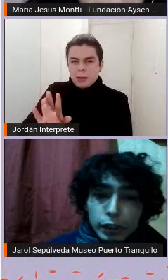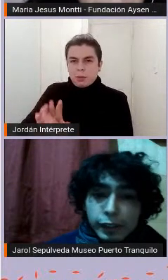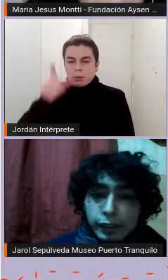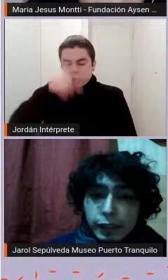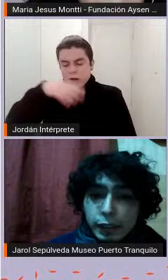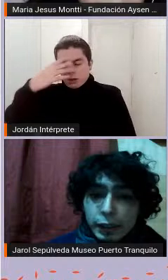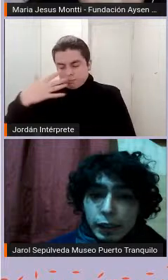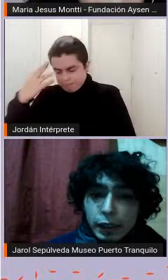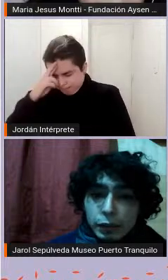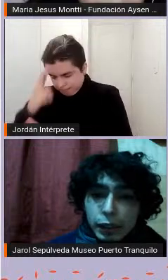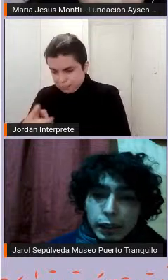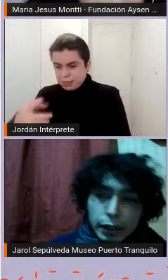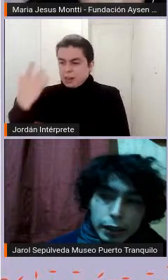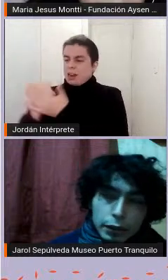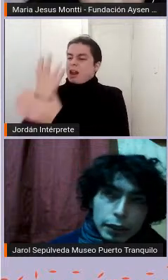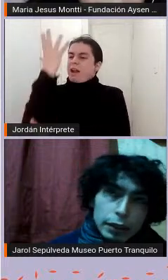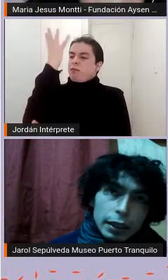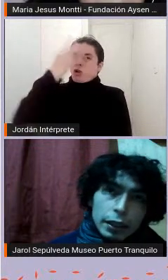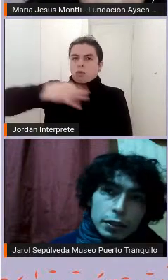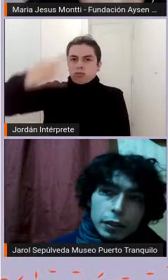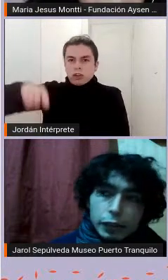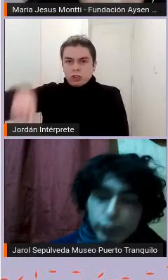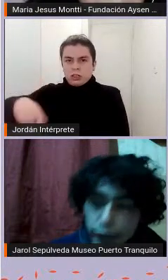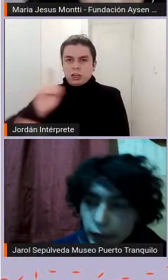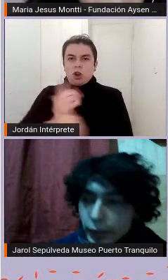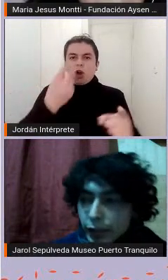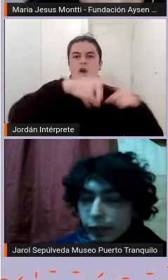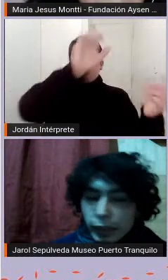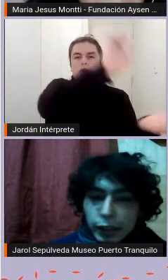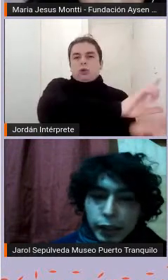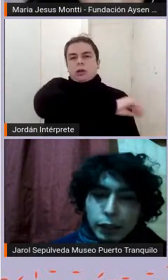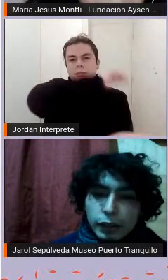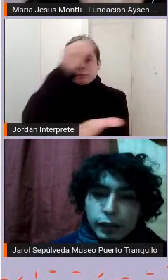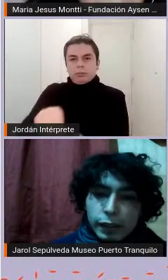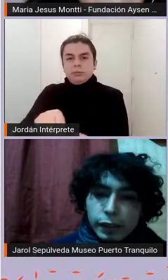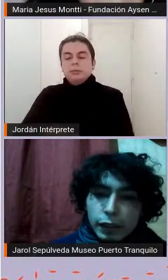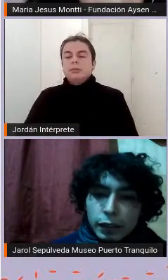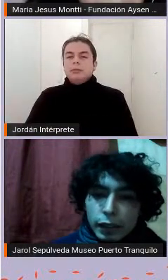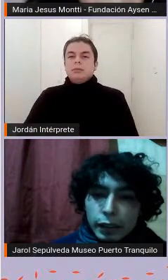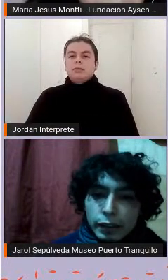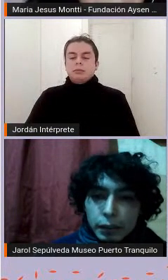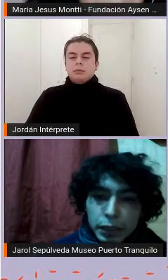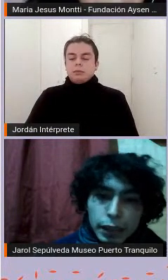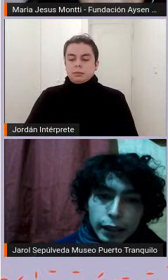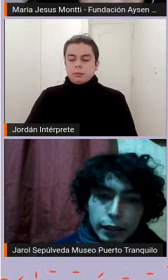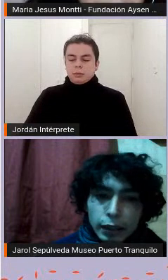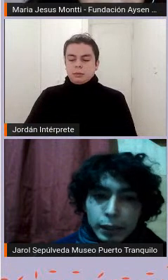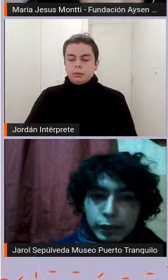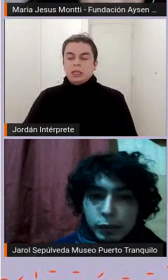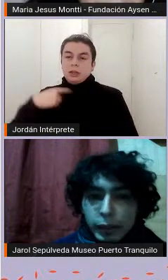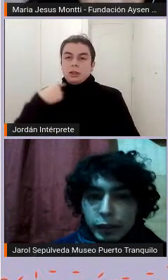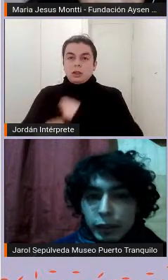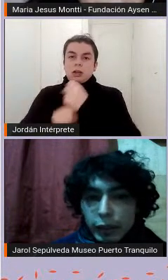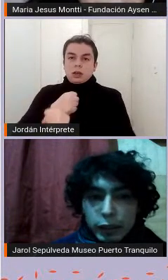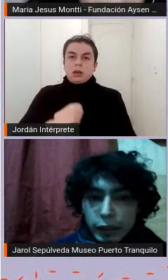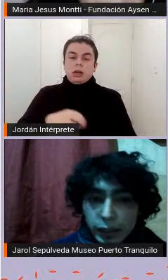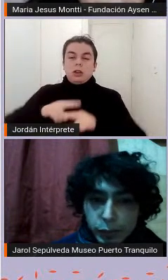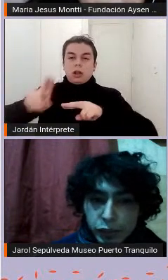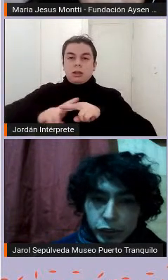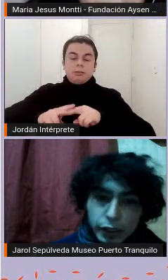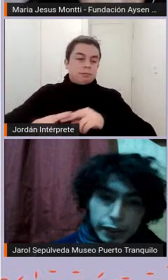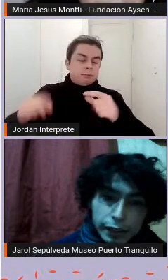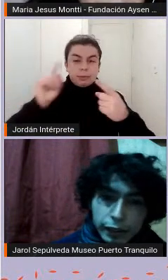Exposición en torno a ciencia y temáticas naturales. Durante el año constantemente se están generando instancias donde se invita a la gente a participar